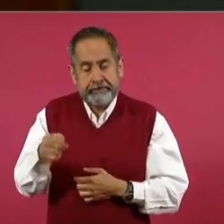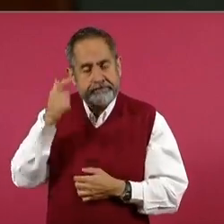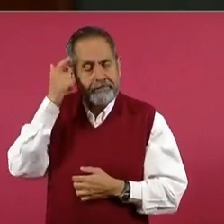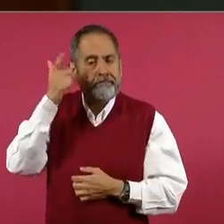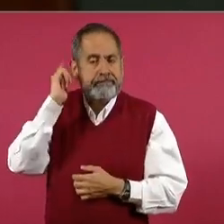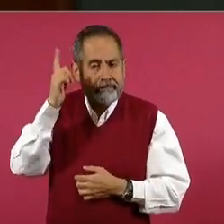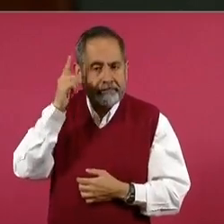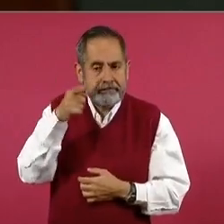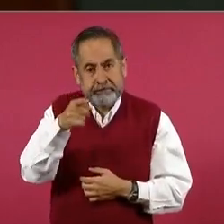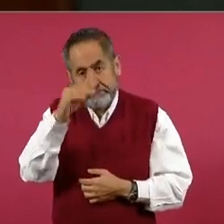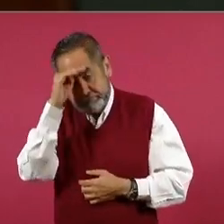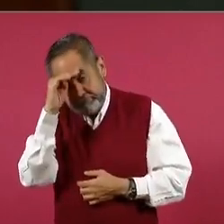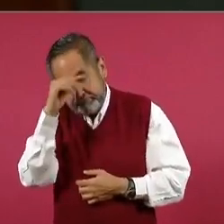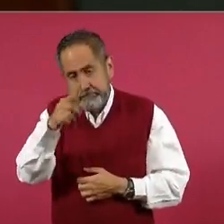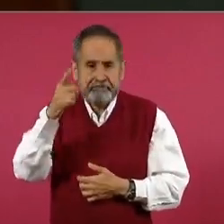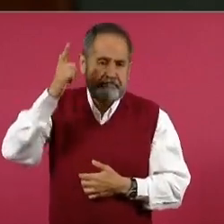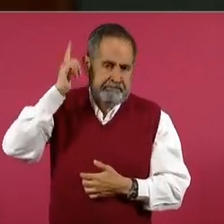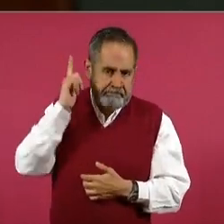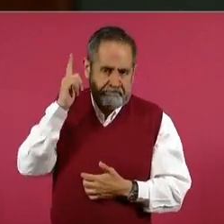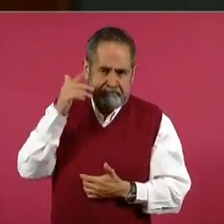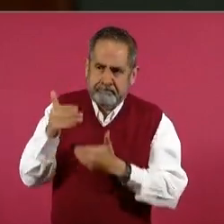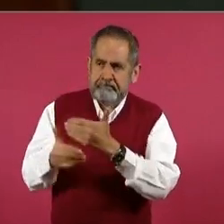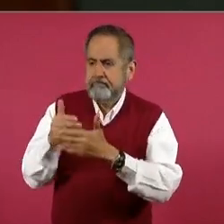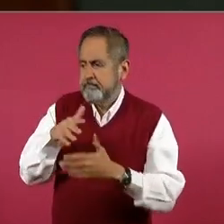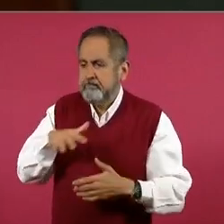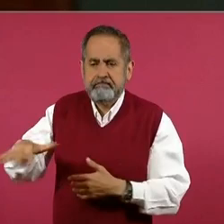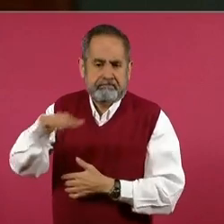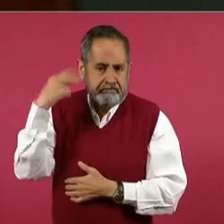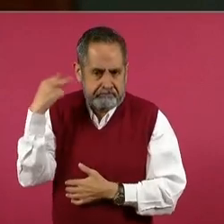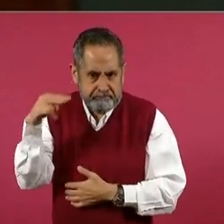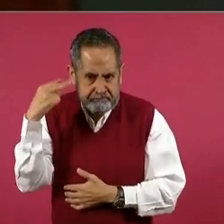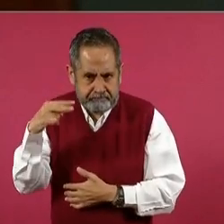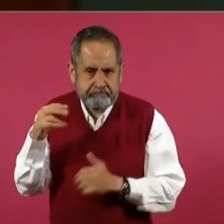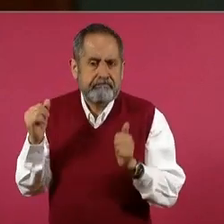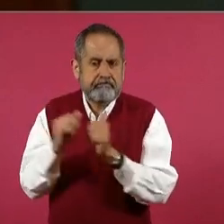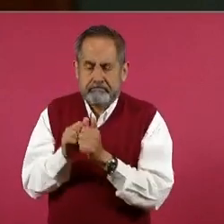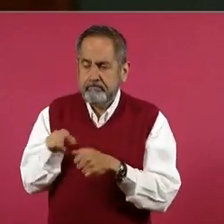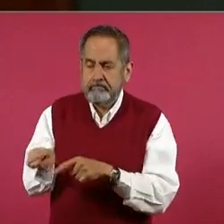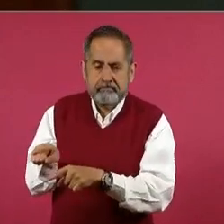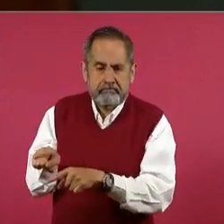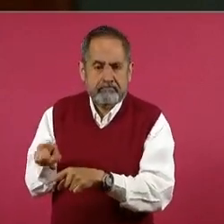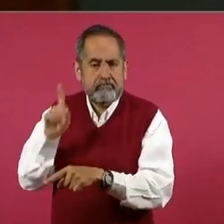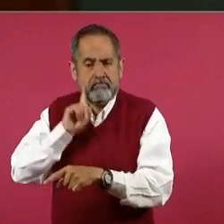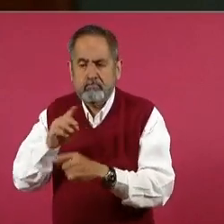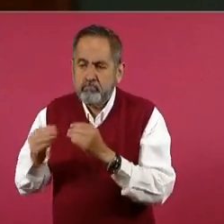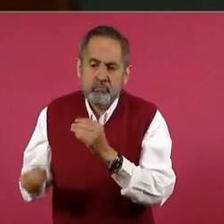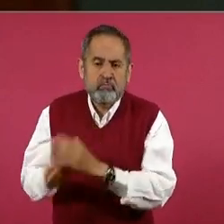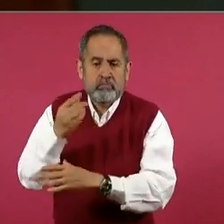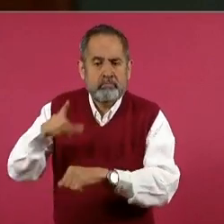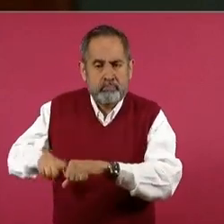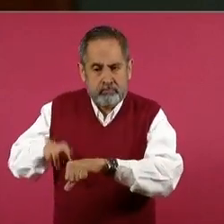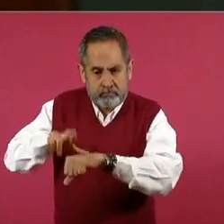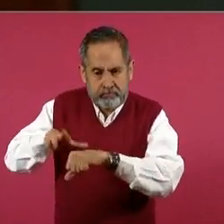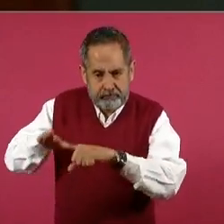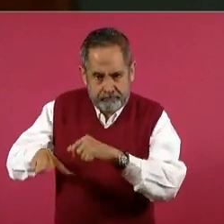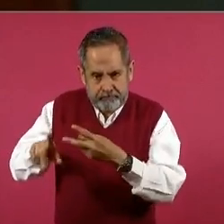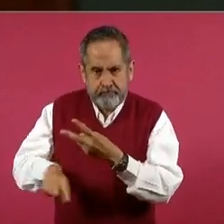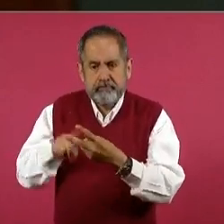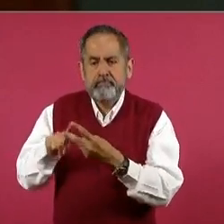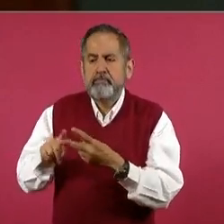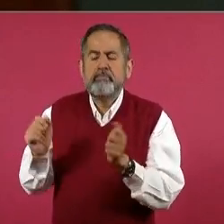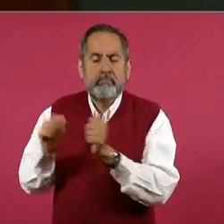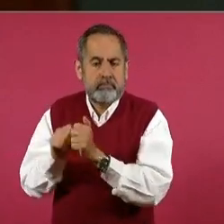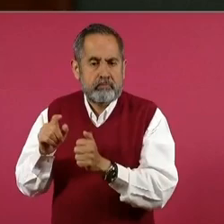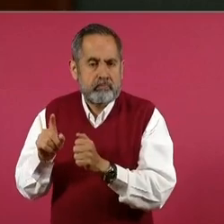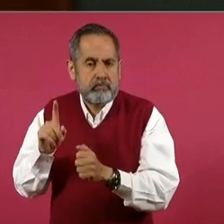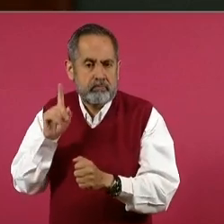usted cómo lo ve, el augurio para los veracruzanos con la nueva gobernadora y junto